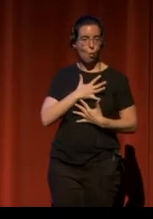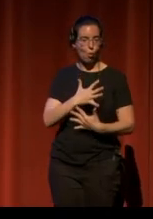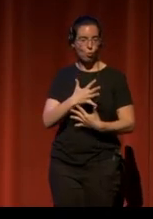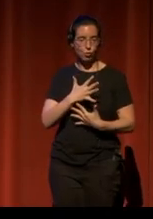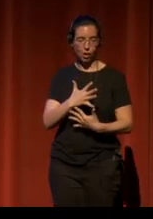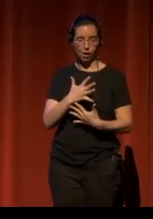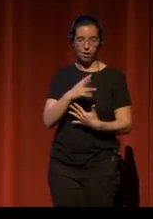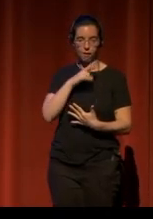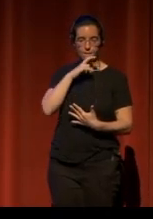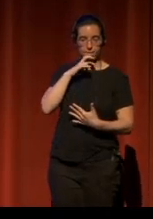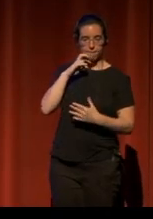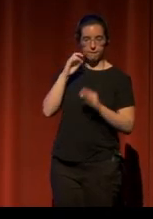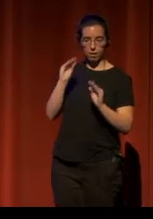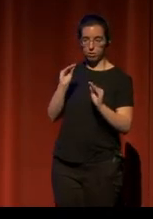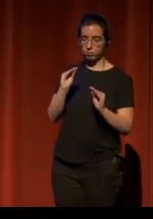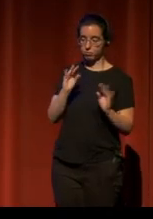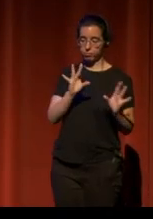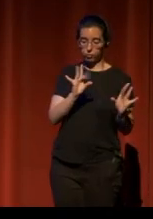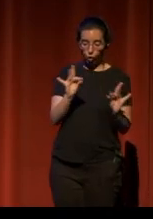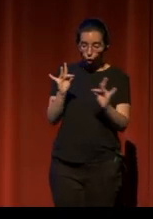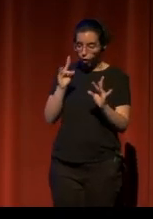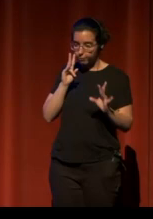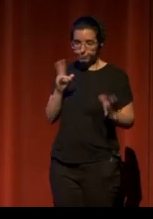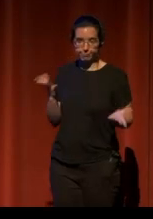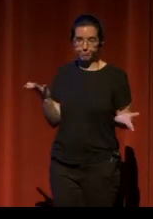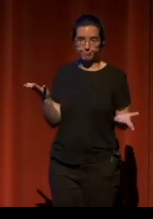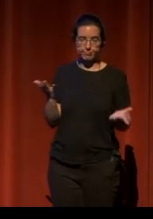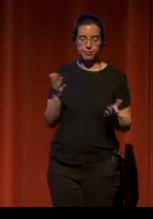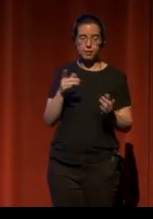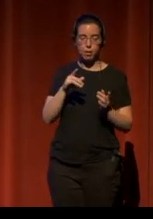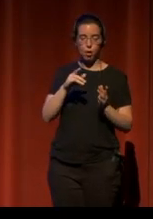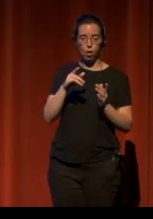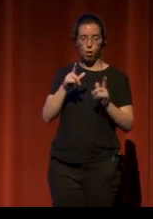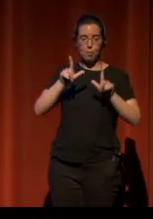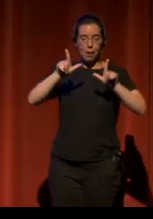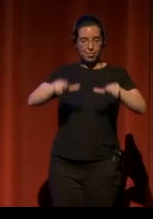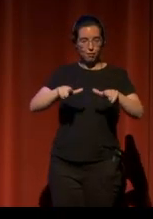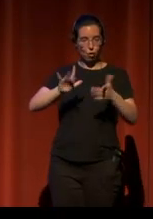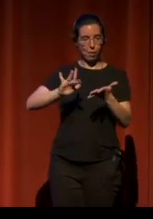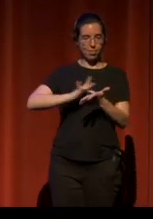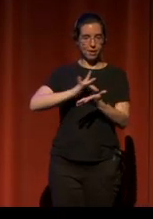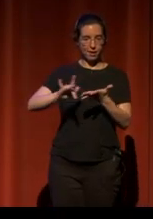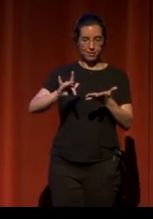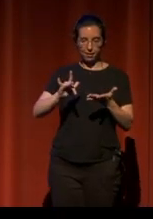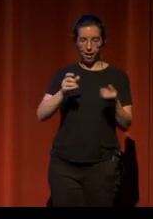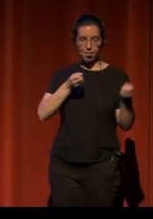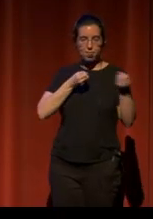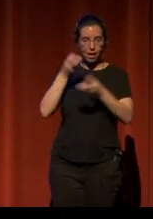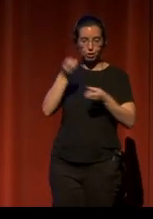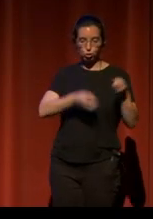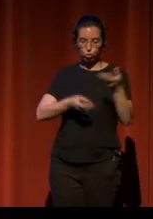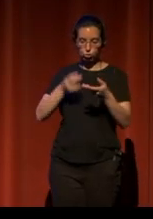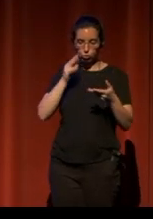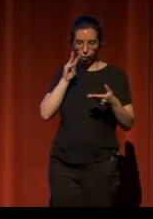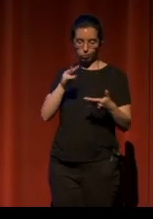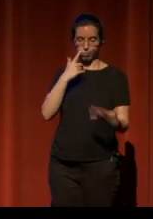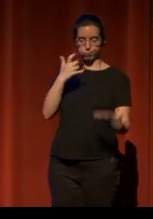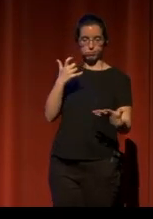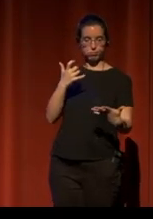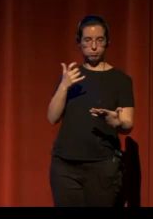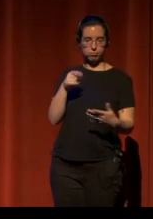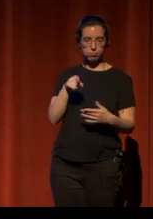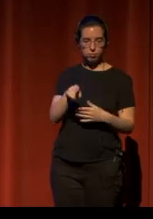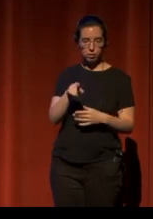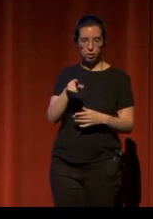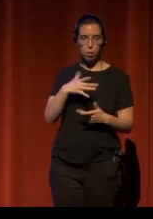que muchas veces es intangible y a través de una plataforma digital y de visualización de datos y de confianza distribuida permitir que